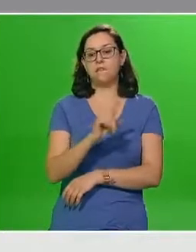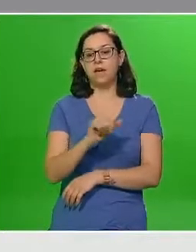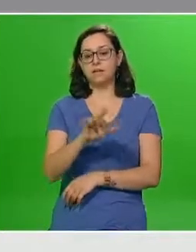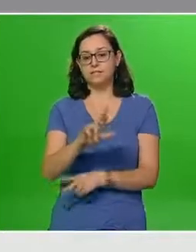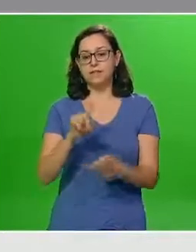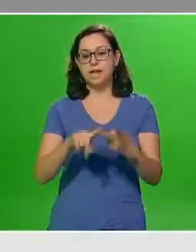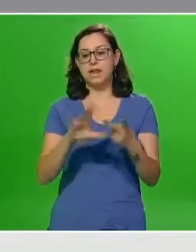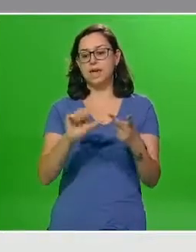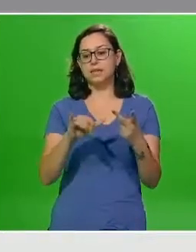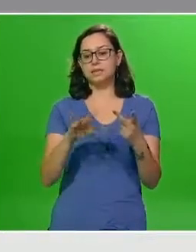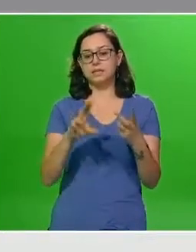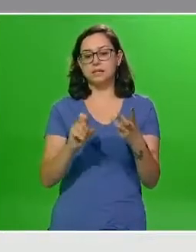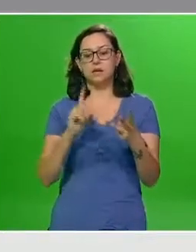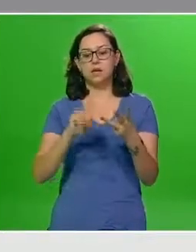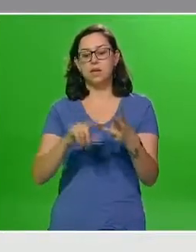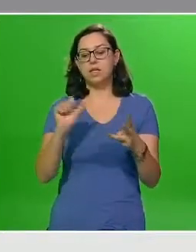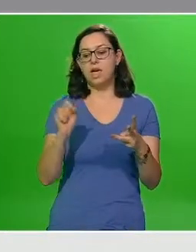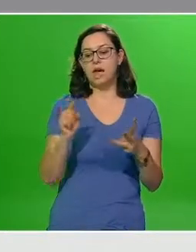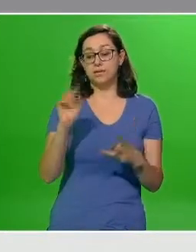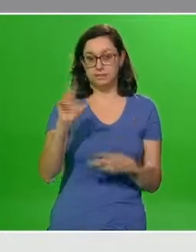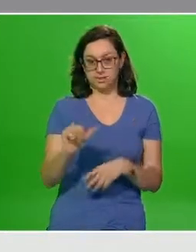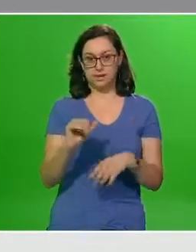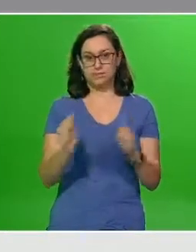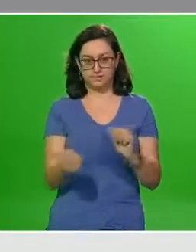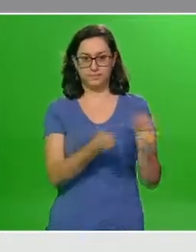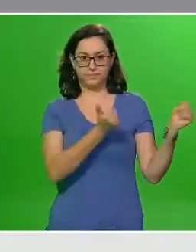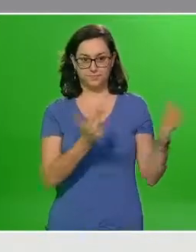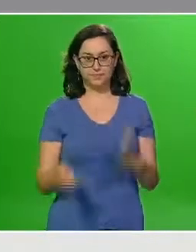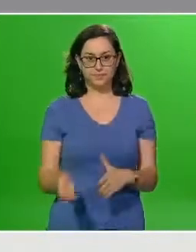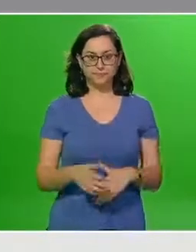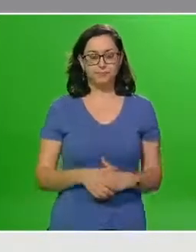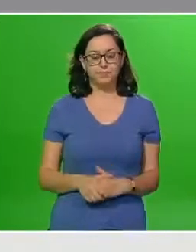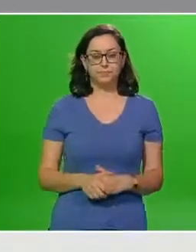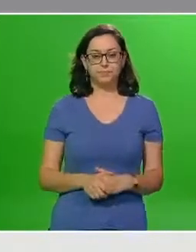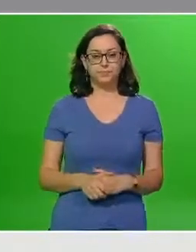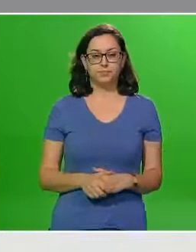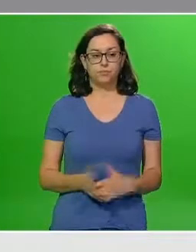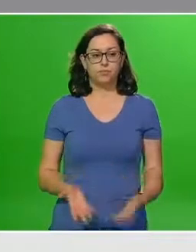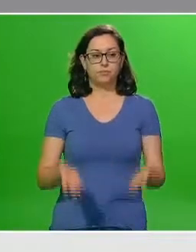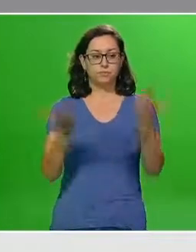de AstraZeneca. La siguiente, por favor.